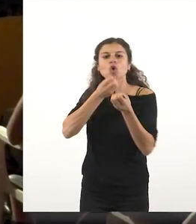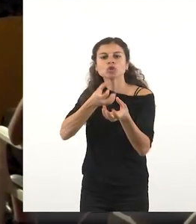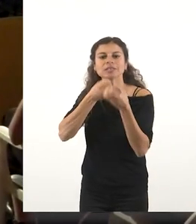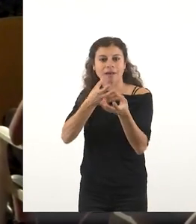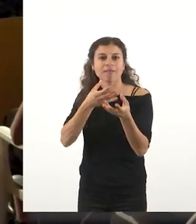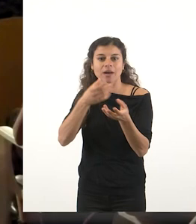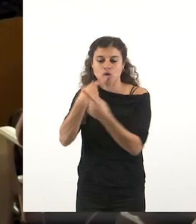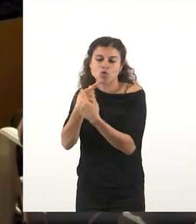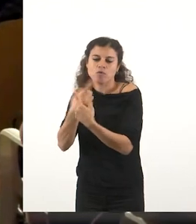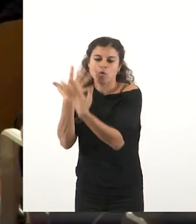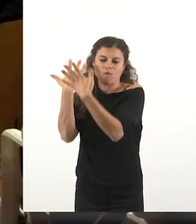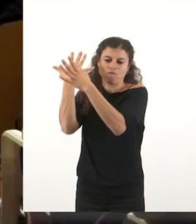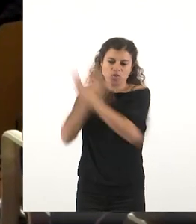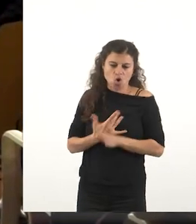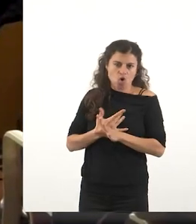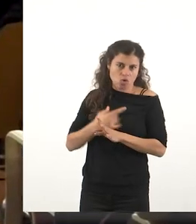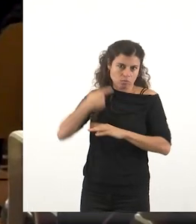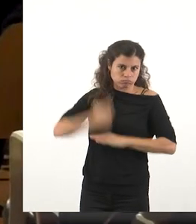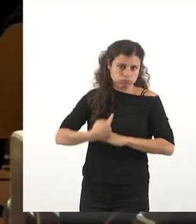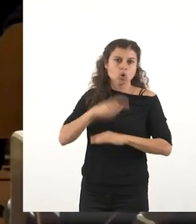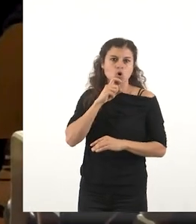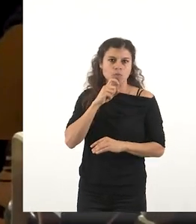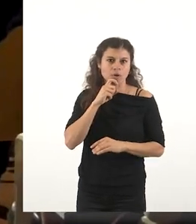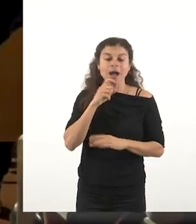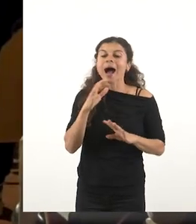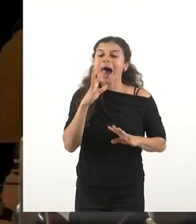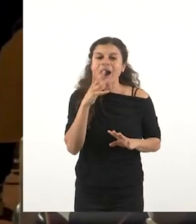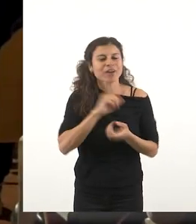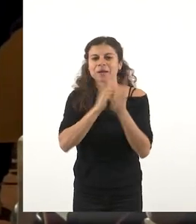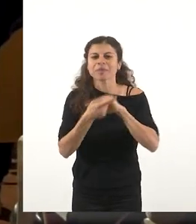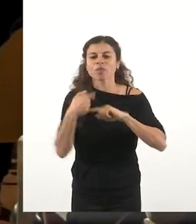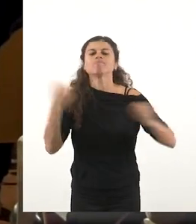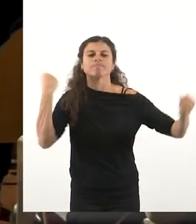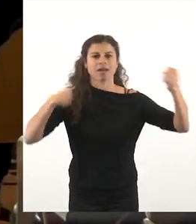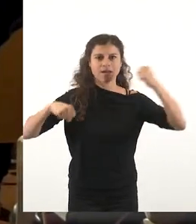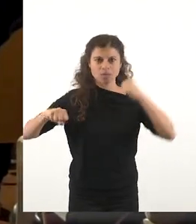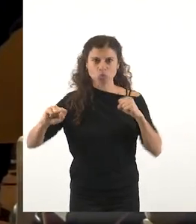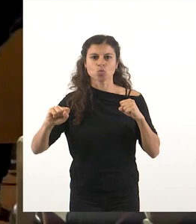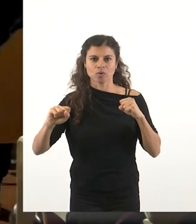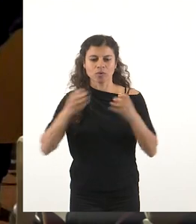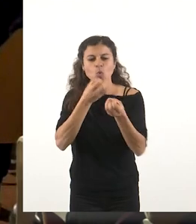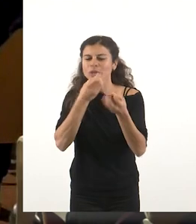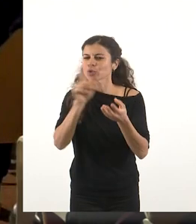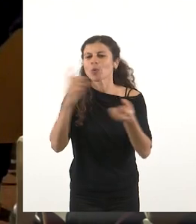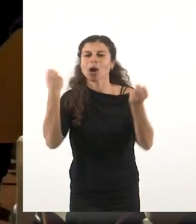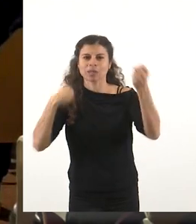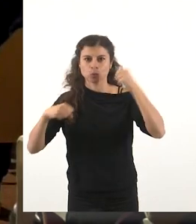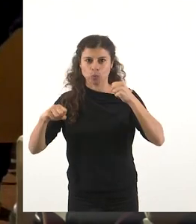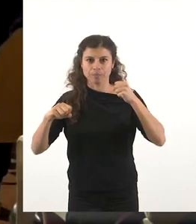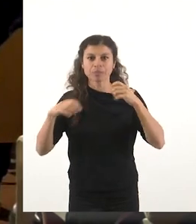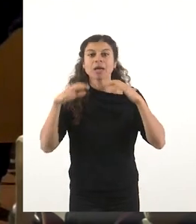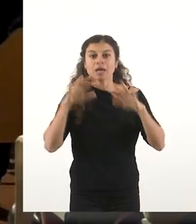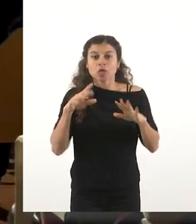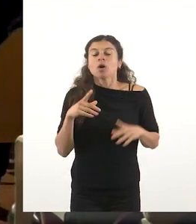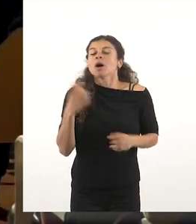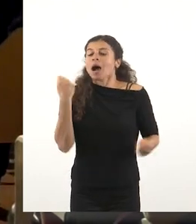hago. Teatralmente entendéis, ¿no? Y esta escena yo la muestro, no para las chicas, porque cuando digo violación es